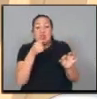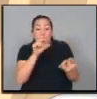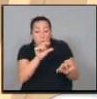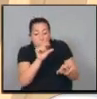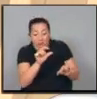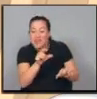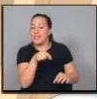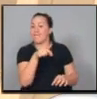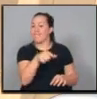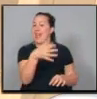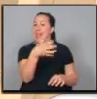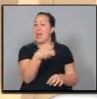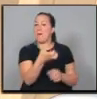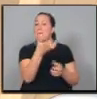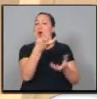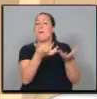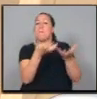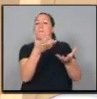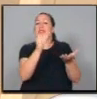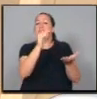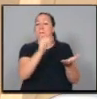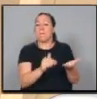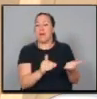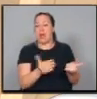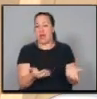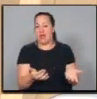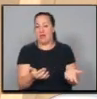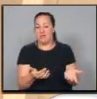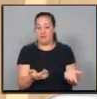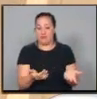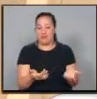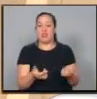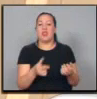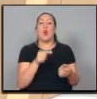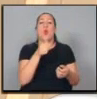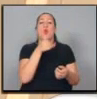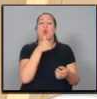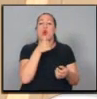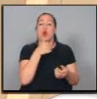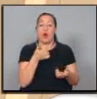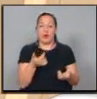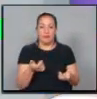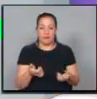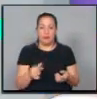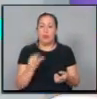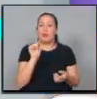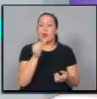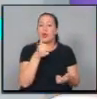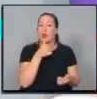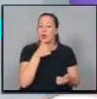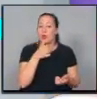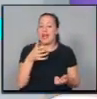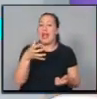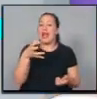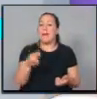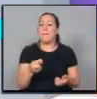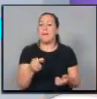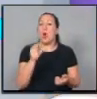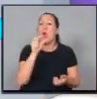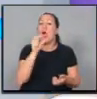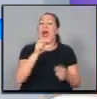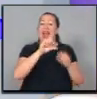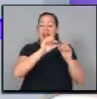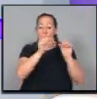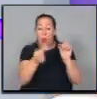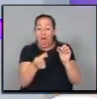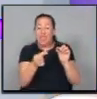el limón pesa menos, porque si no te está pesando mucho la cáscara y trae mucho jugo. Sí, tiene poco jugo el limón de cáscara gruesa, es verdad.